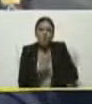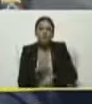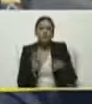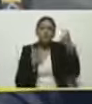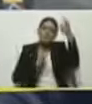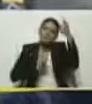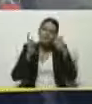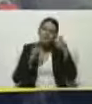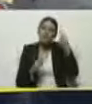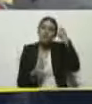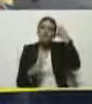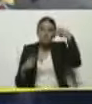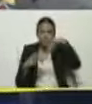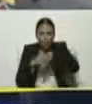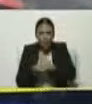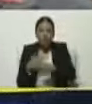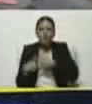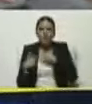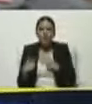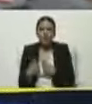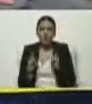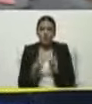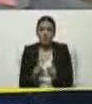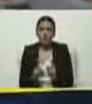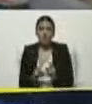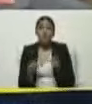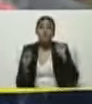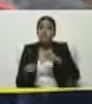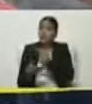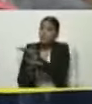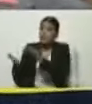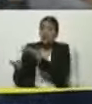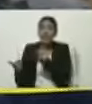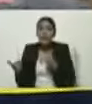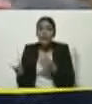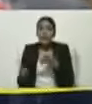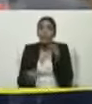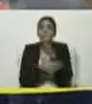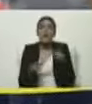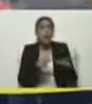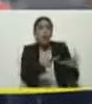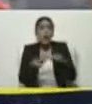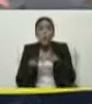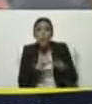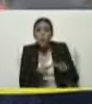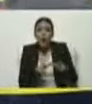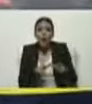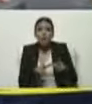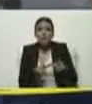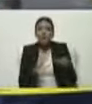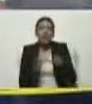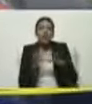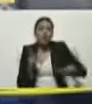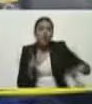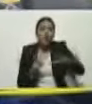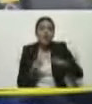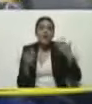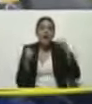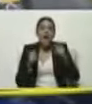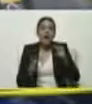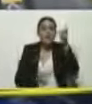chavista. Le dije, si usted quiere ir a un lugar o a un sector donde la gente tenga